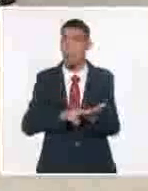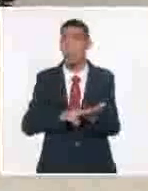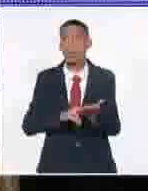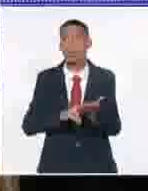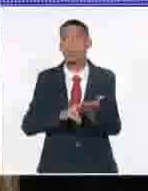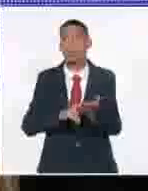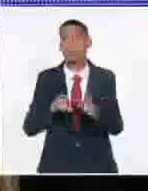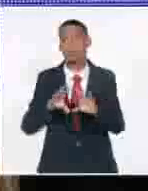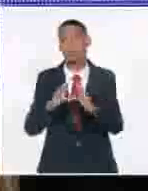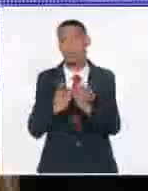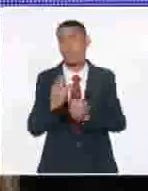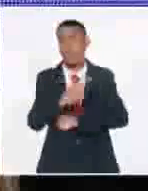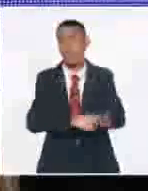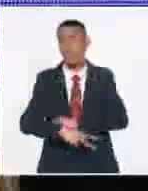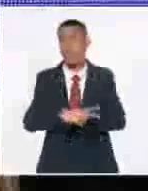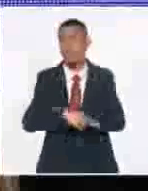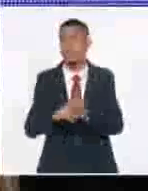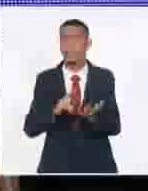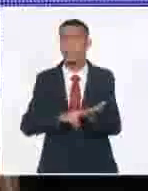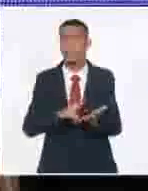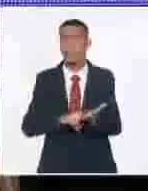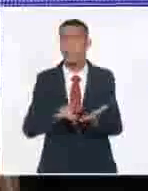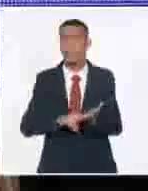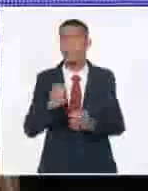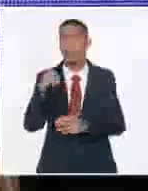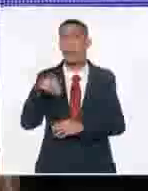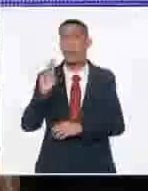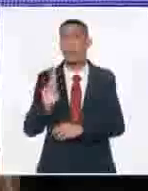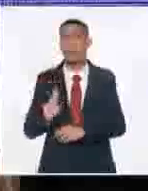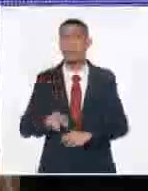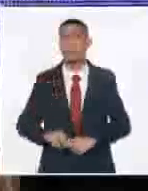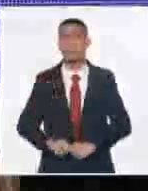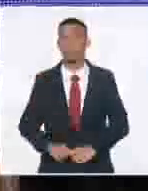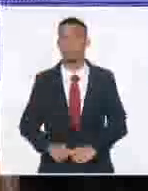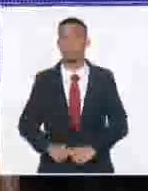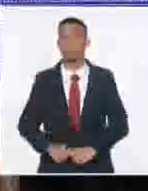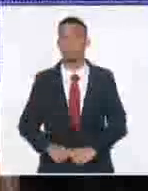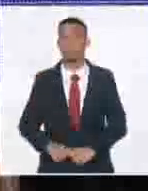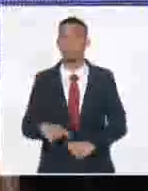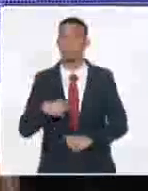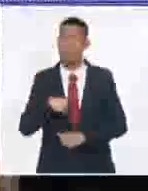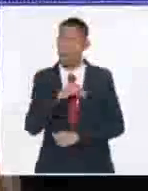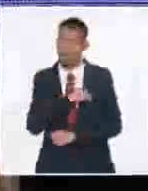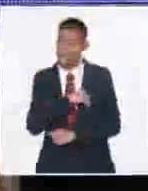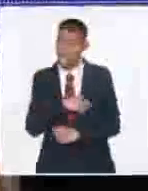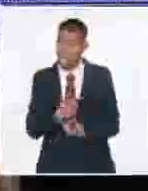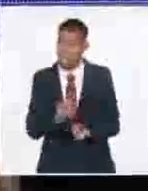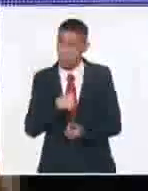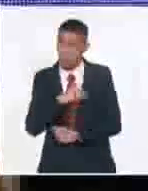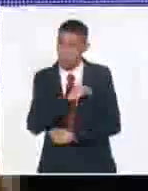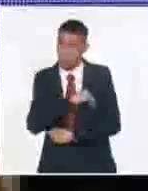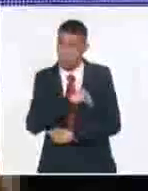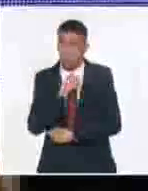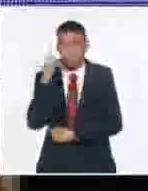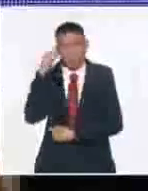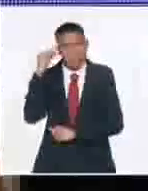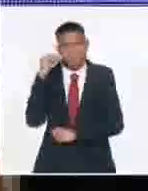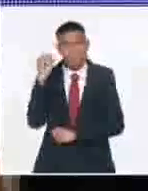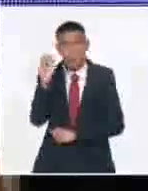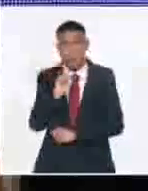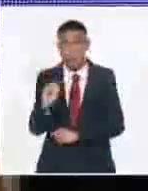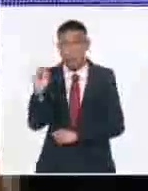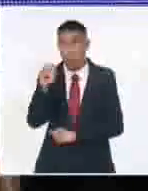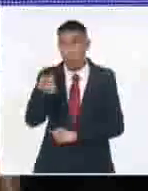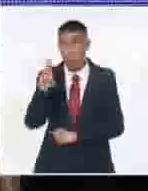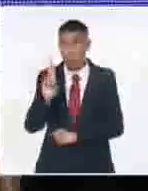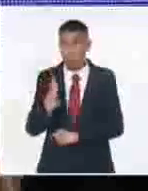miembros de las Naciones Unidas. Y siento que, a su vez, la Organización de Naciones